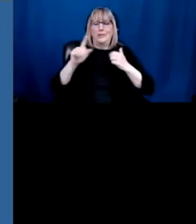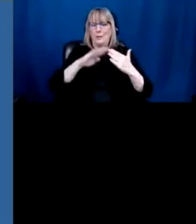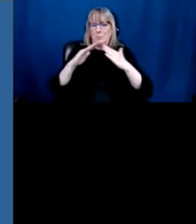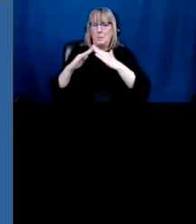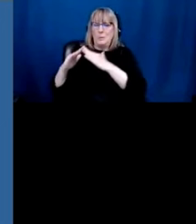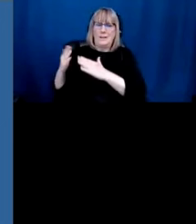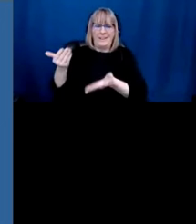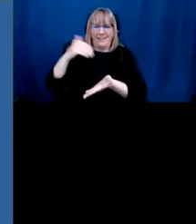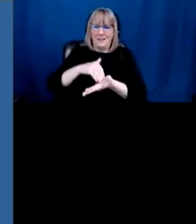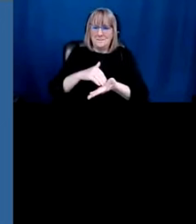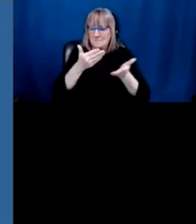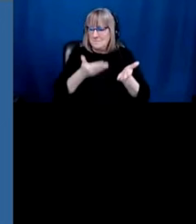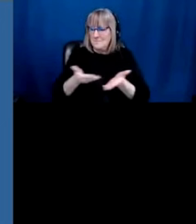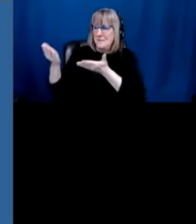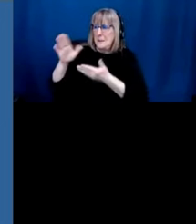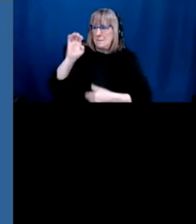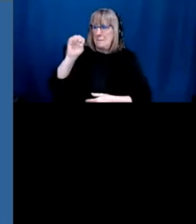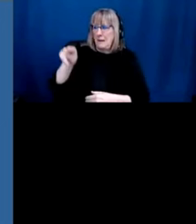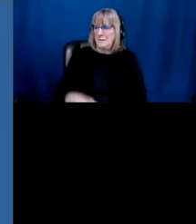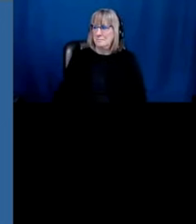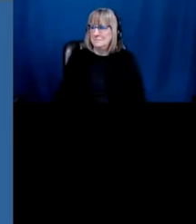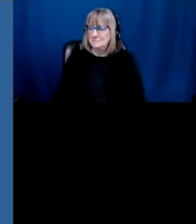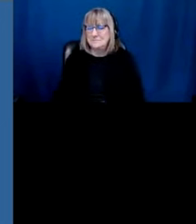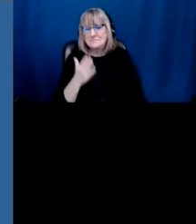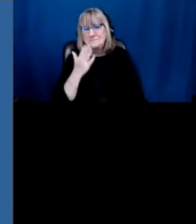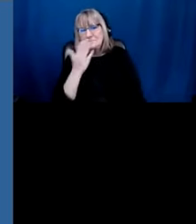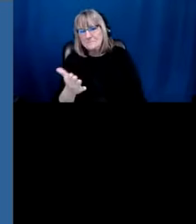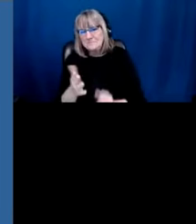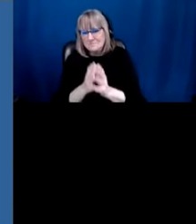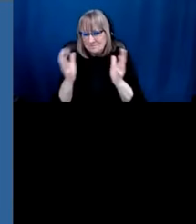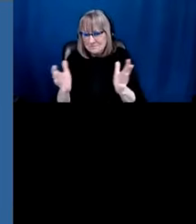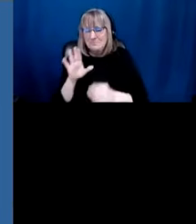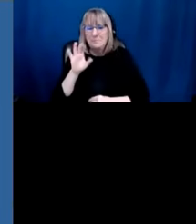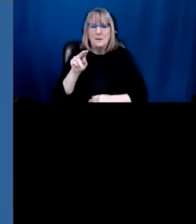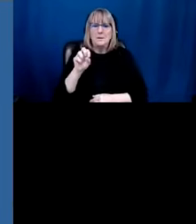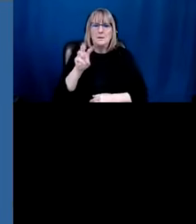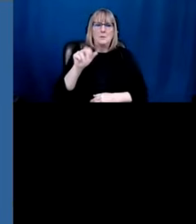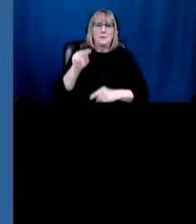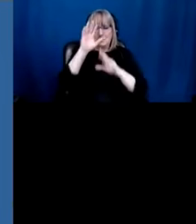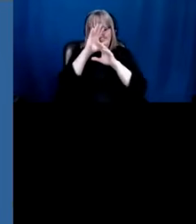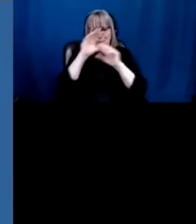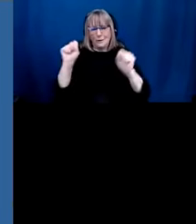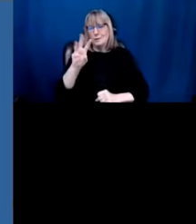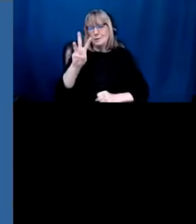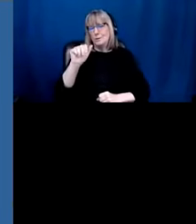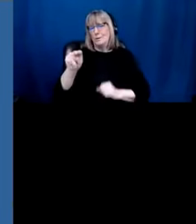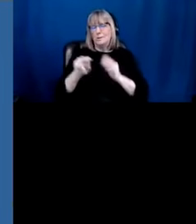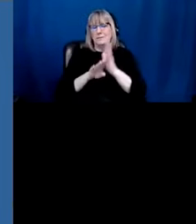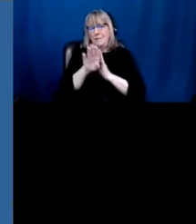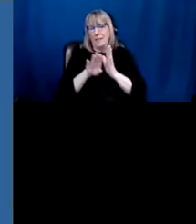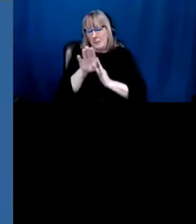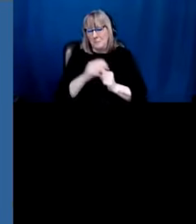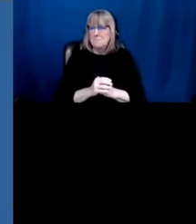ha servido como varios negocios. Thank you very much, Ben Swan, Un President. negocio de mecánica,